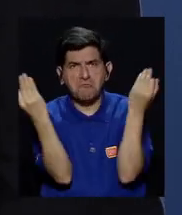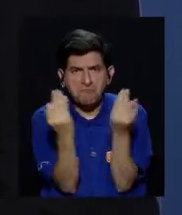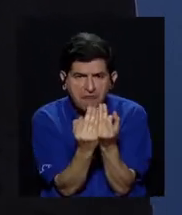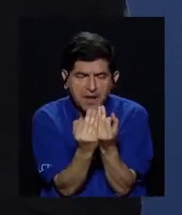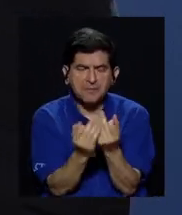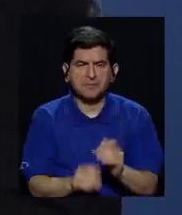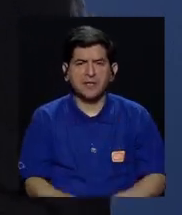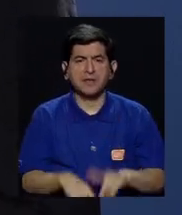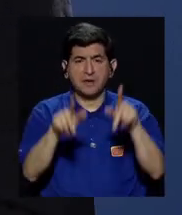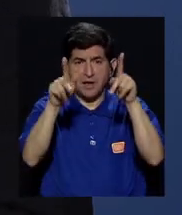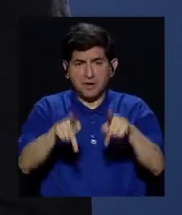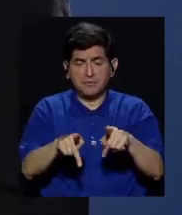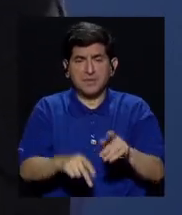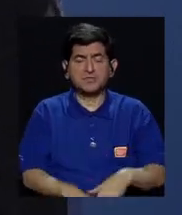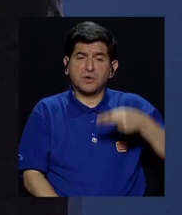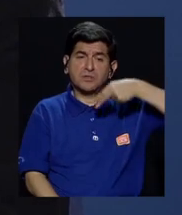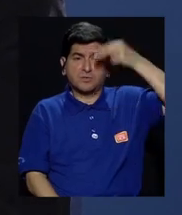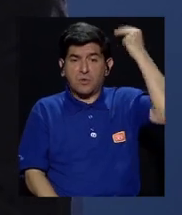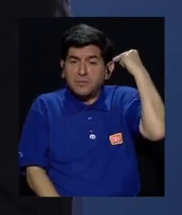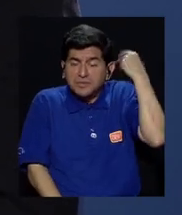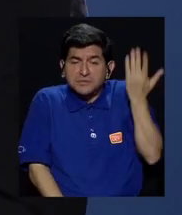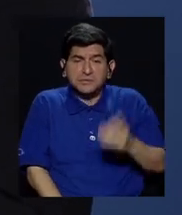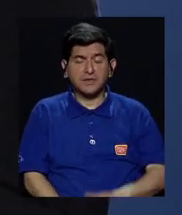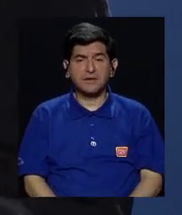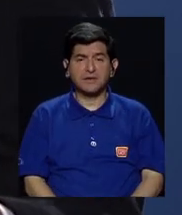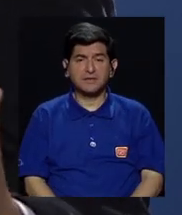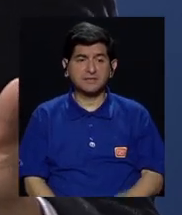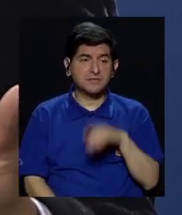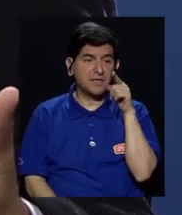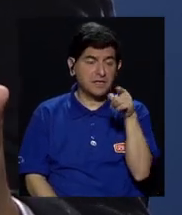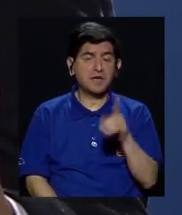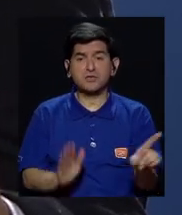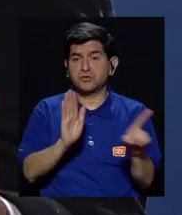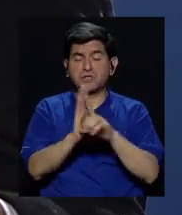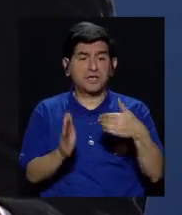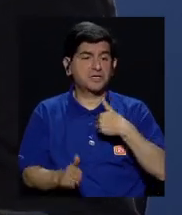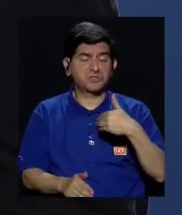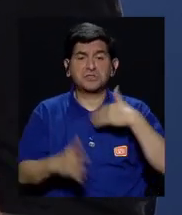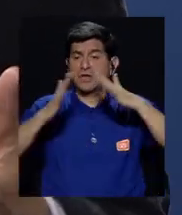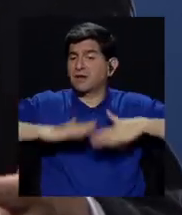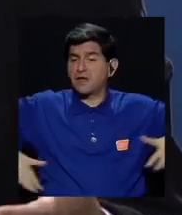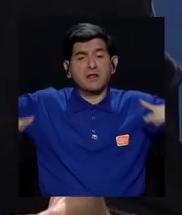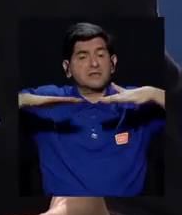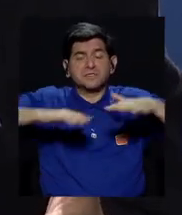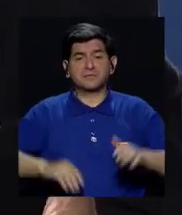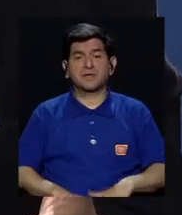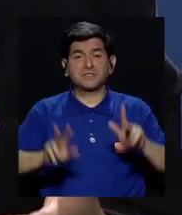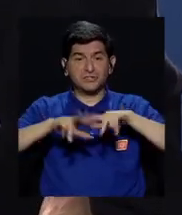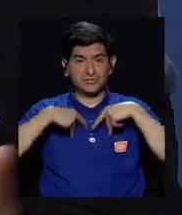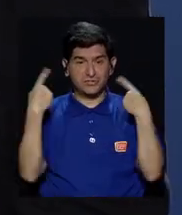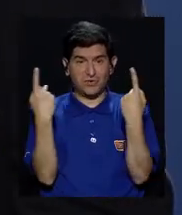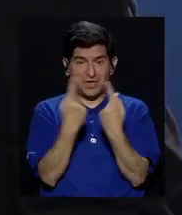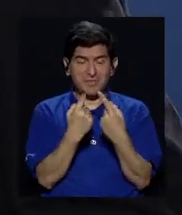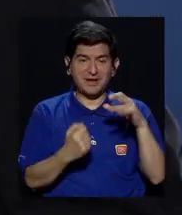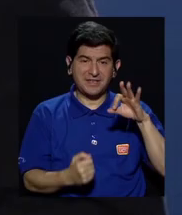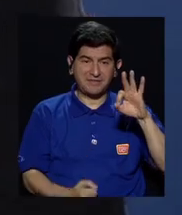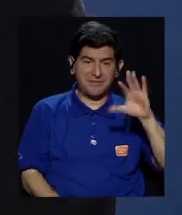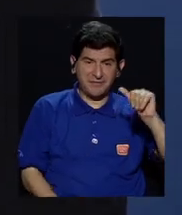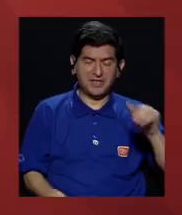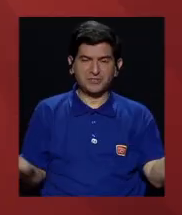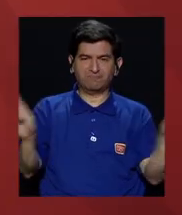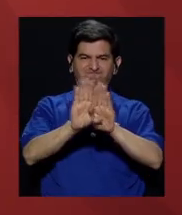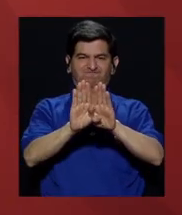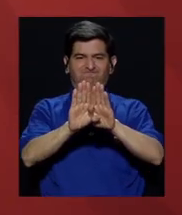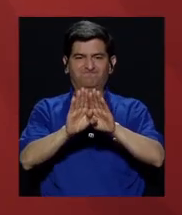que son homosexuales y que están en todo su derecho de tener sus espacios y el partido de él se lo cierro a todas